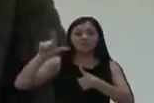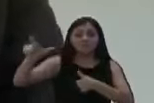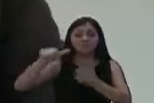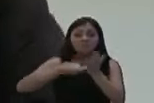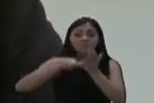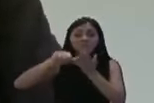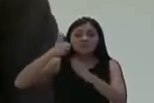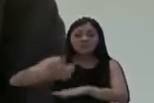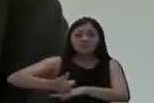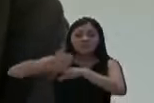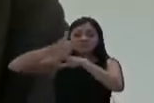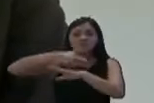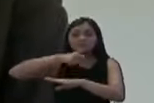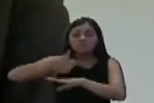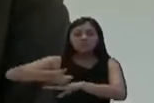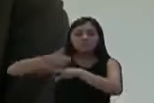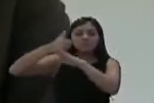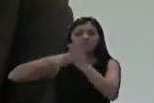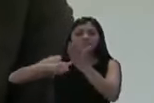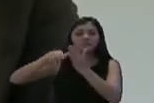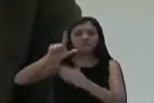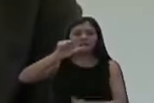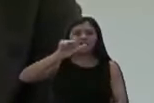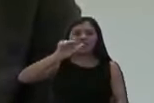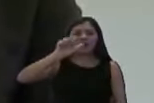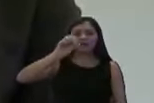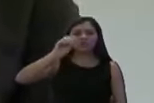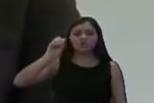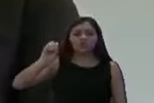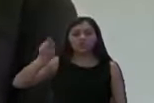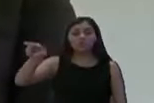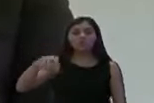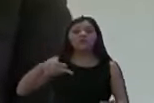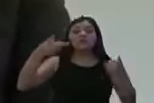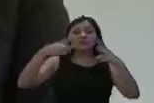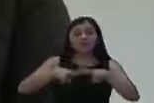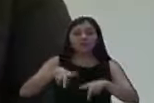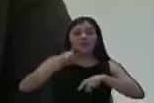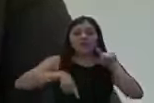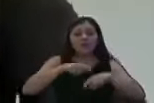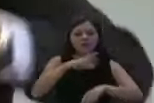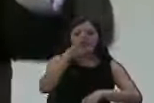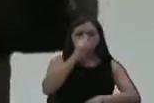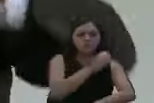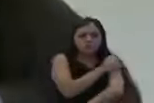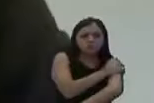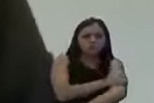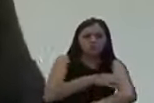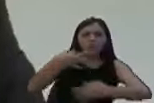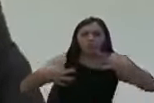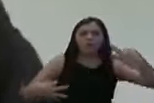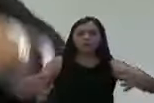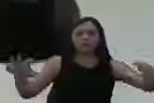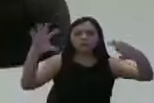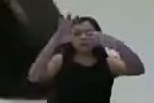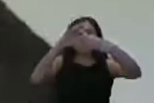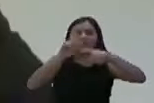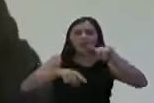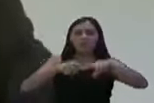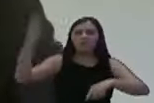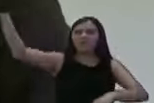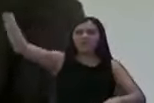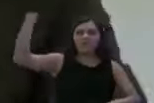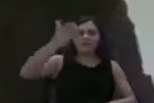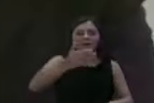habido la pichicos la Constitución la institucionalidad de Lucio Gutiérrez con un pacto con el